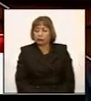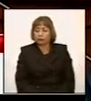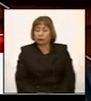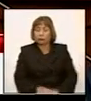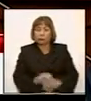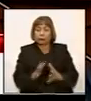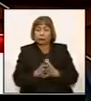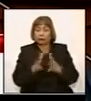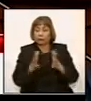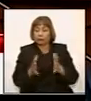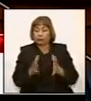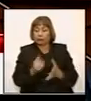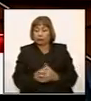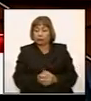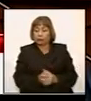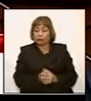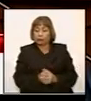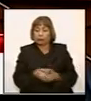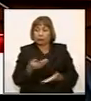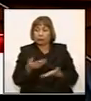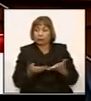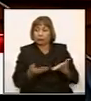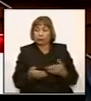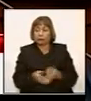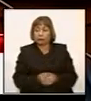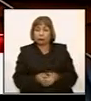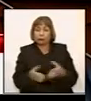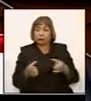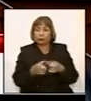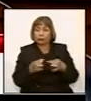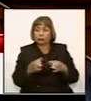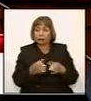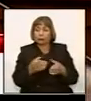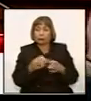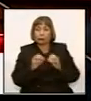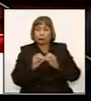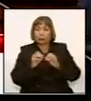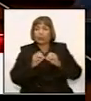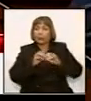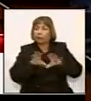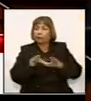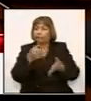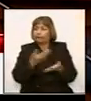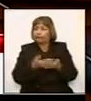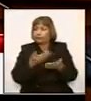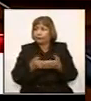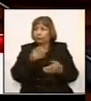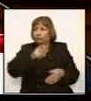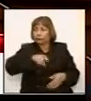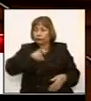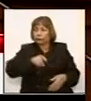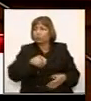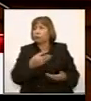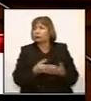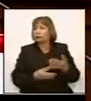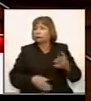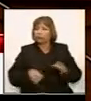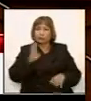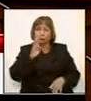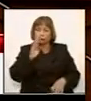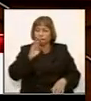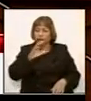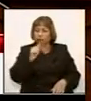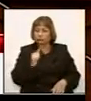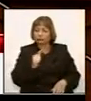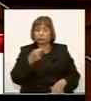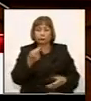mayor objeción a esto, presidente. La congresista Chacón ha aclarado esta necesidad de la bancarización y en